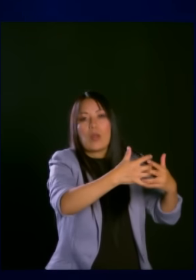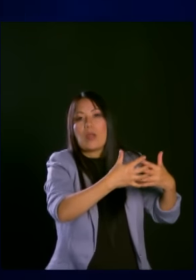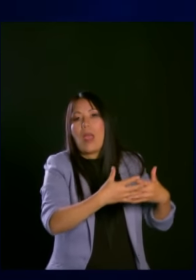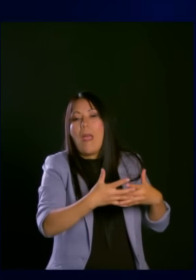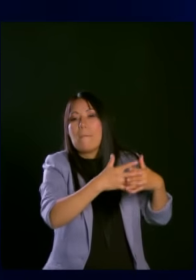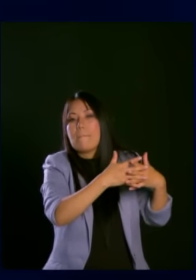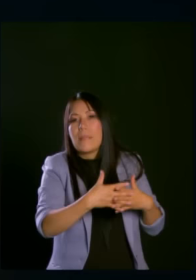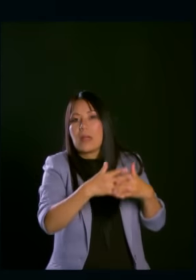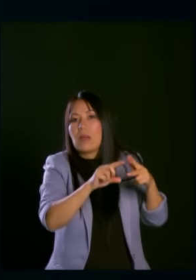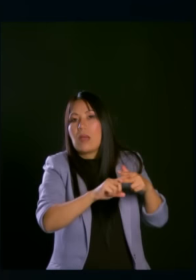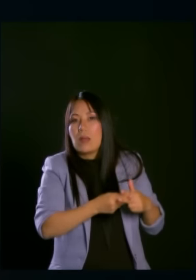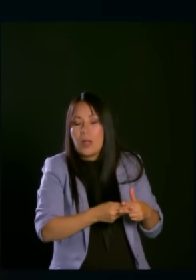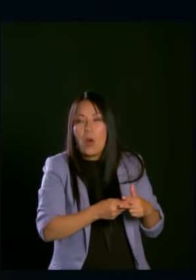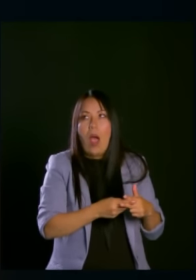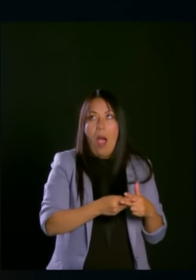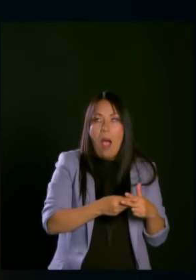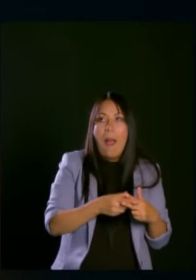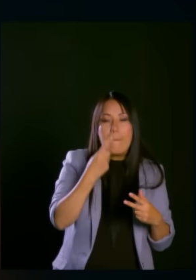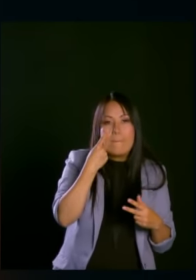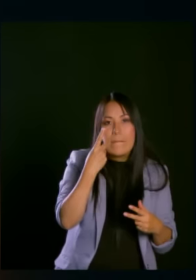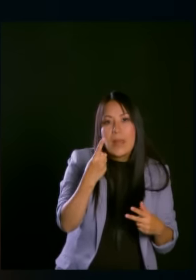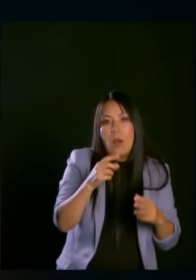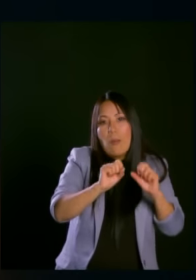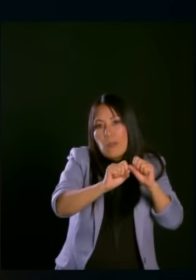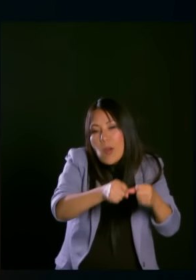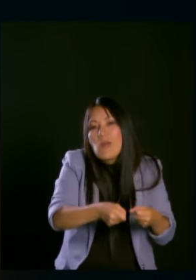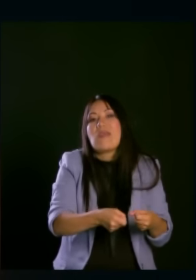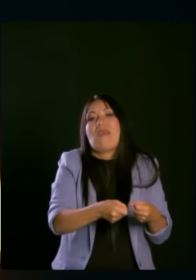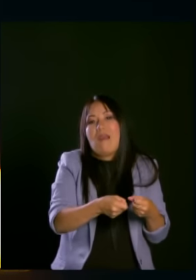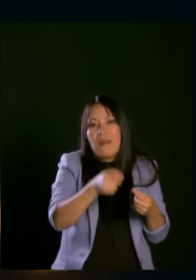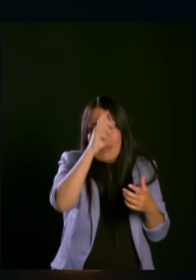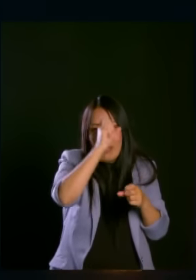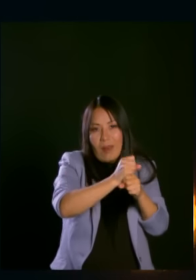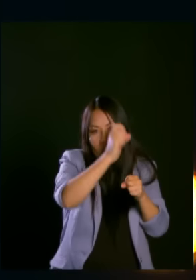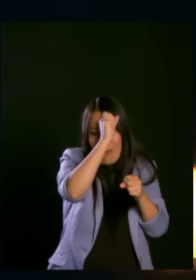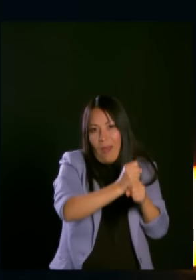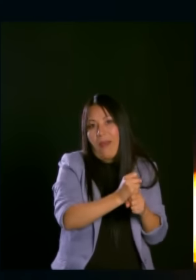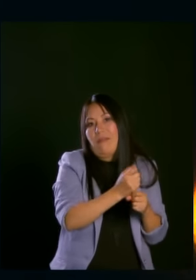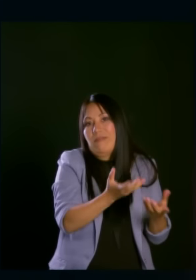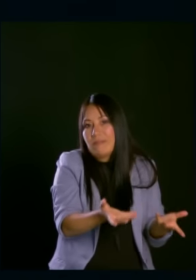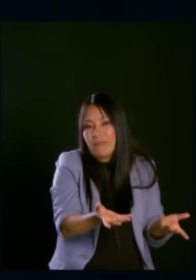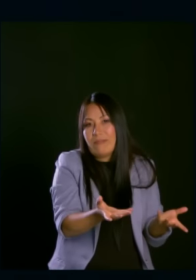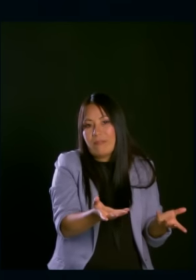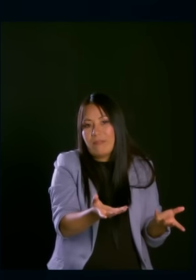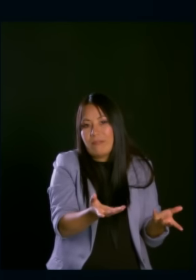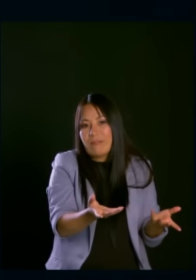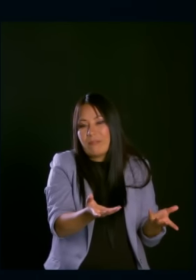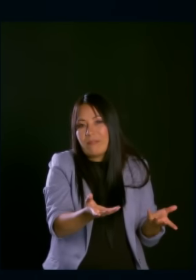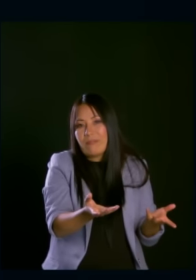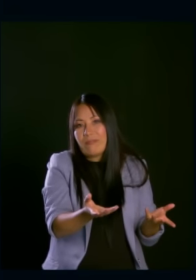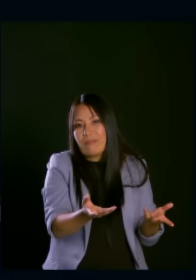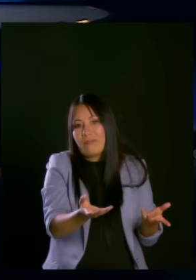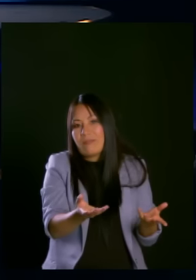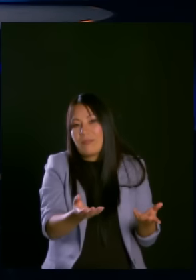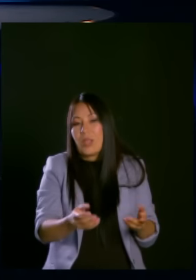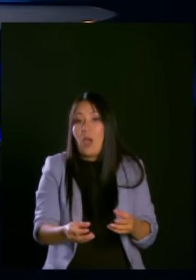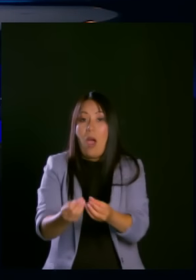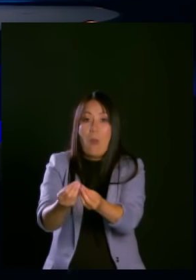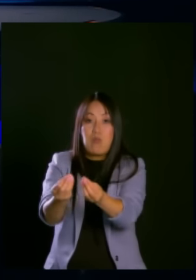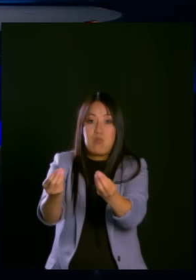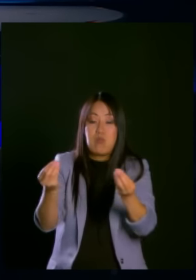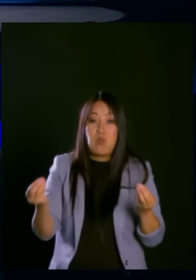se dieron cuenta que producían más y no tenían por qué regresar a trabajar de chofer. Eso le pasó a muchísima